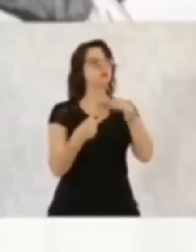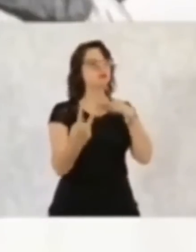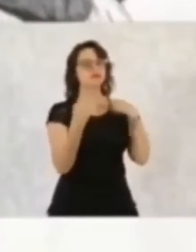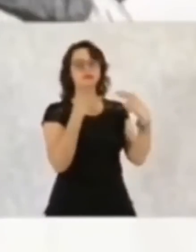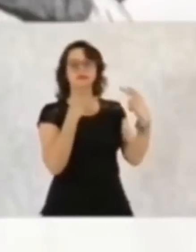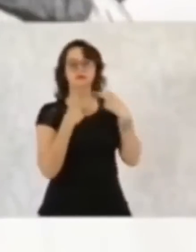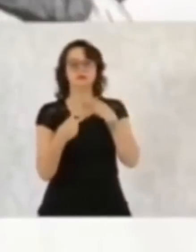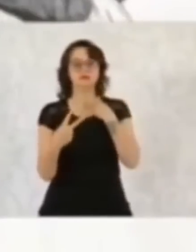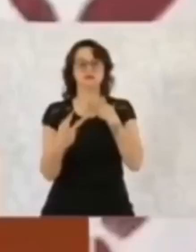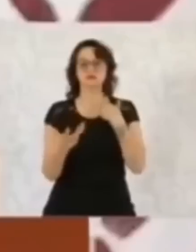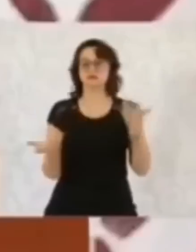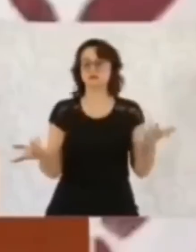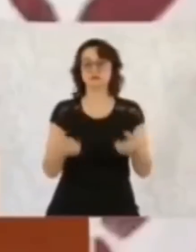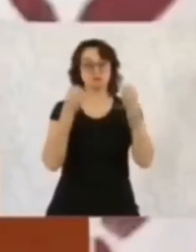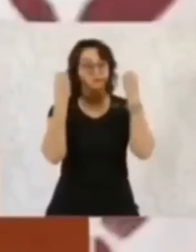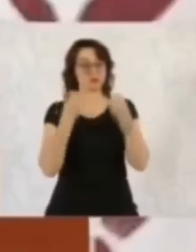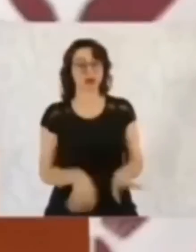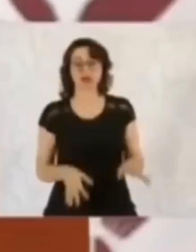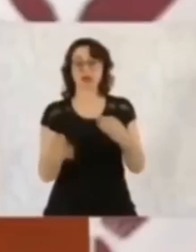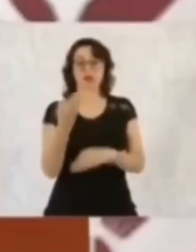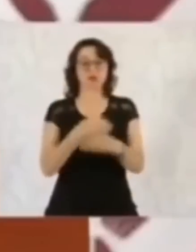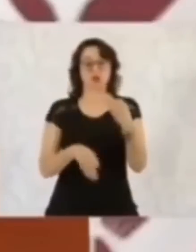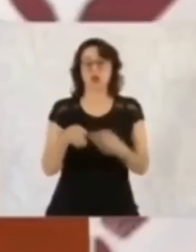en la pobreza.